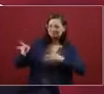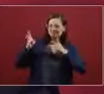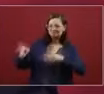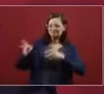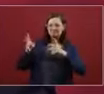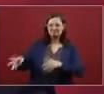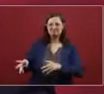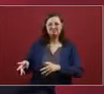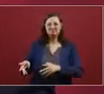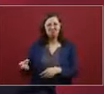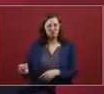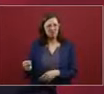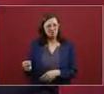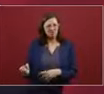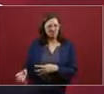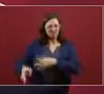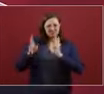mucho